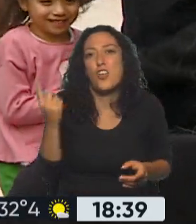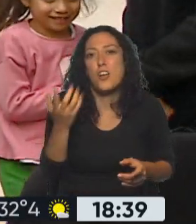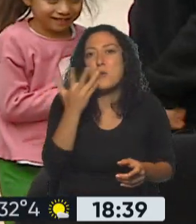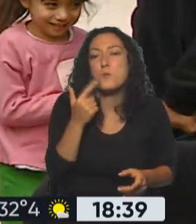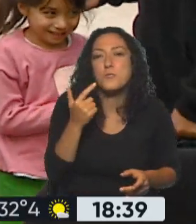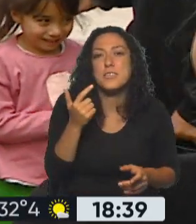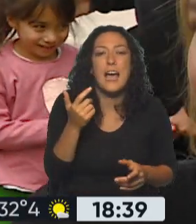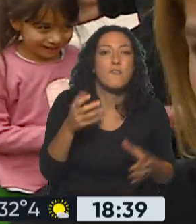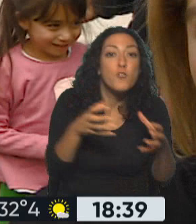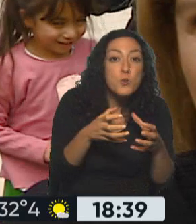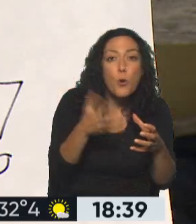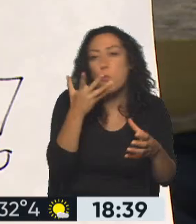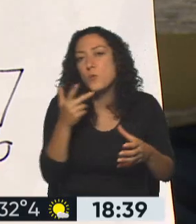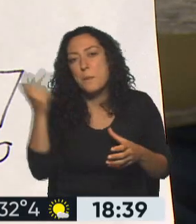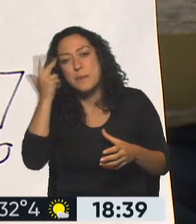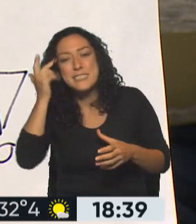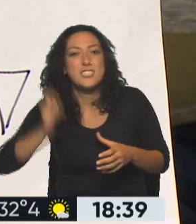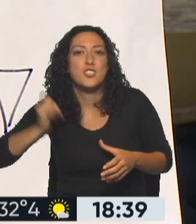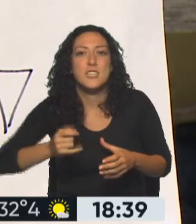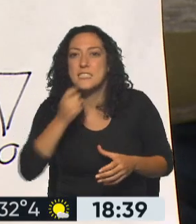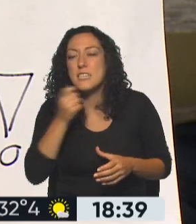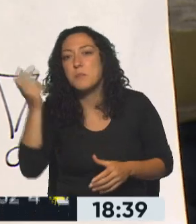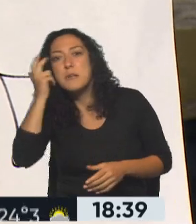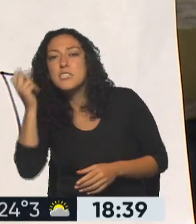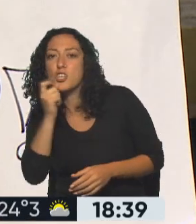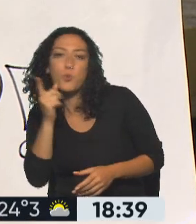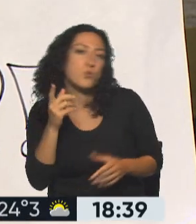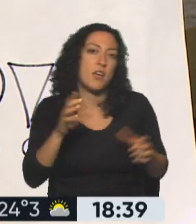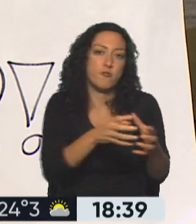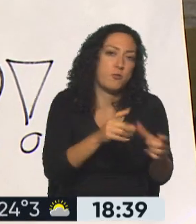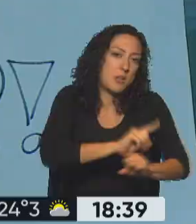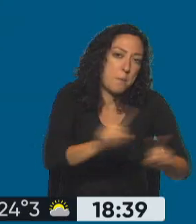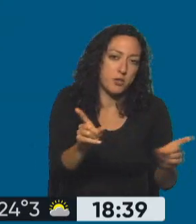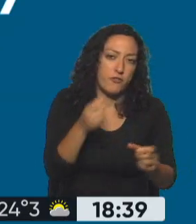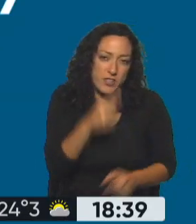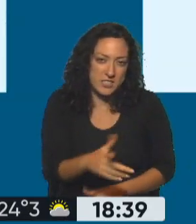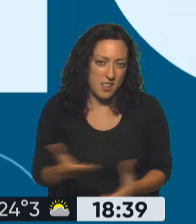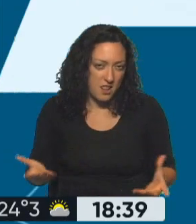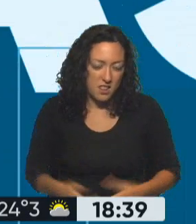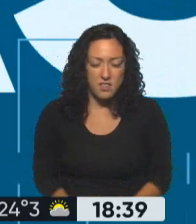gusta el fútbol, te gusta Messi. Y si no te gusta Messi, no te gusta el fútbol. Es así, es fácil.